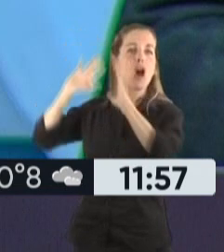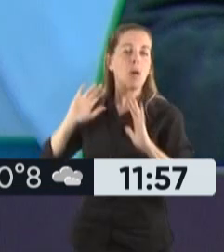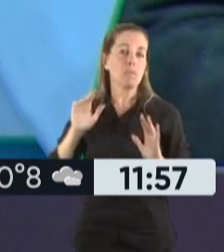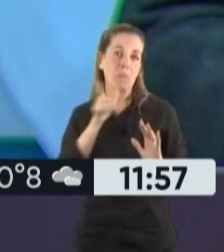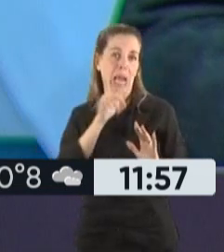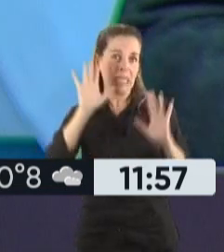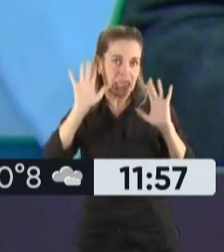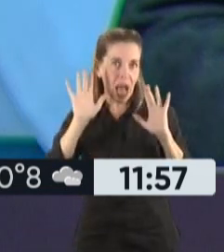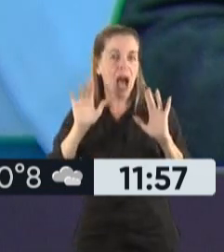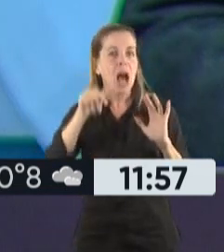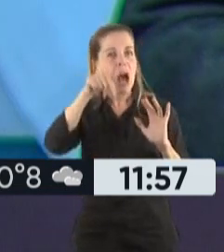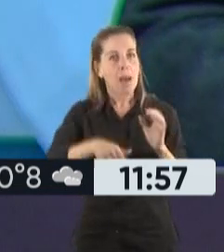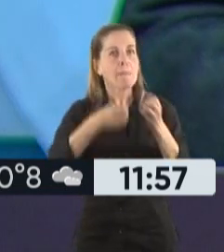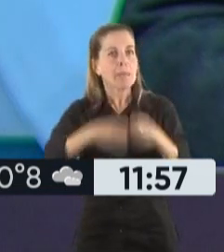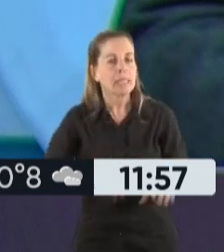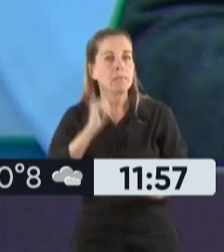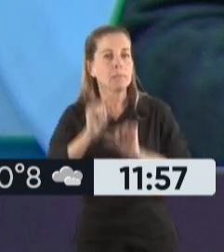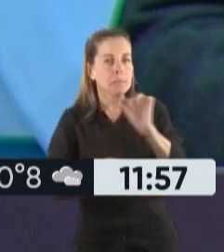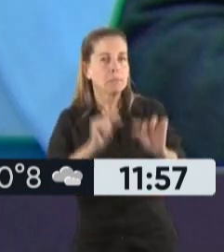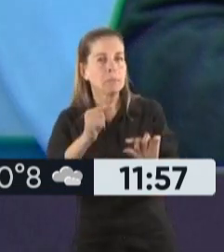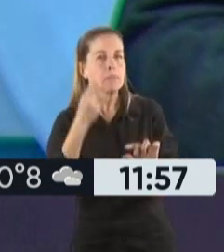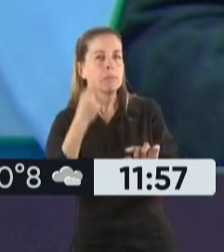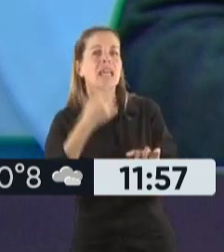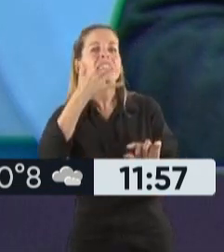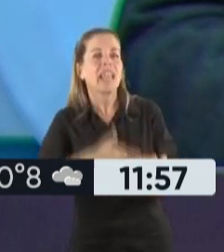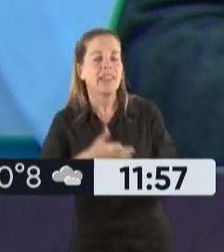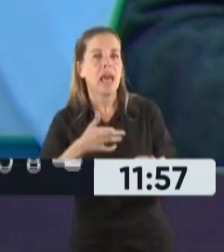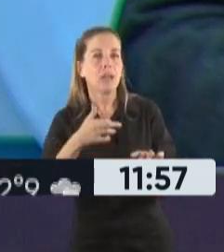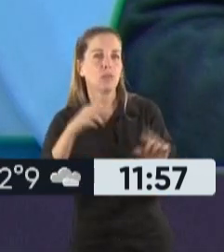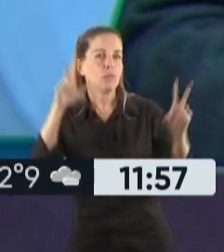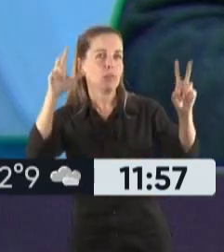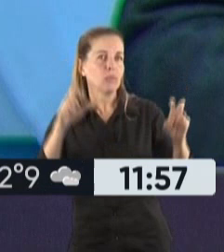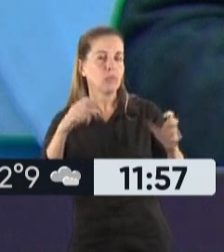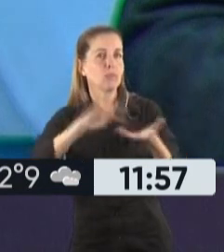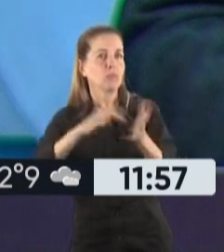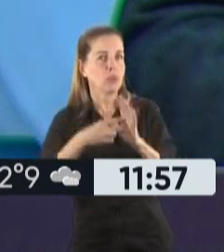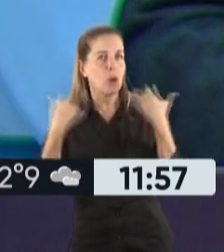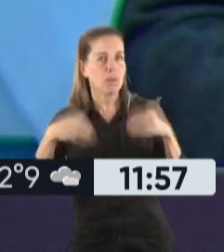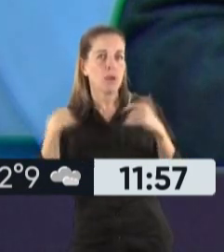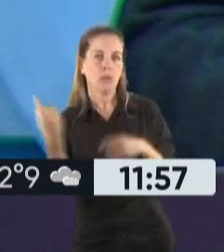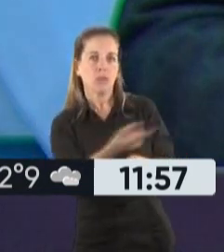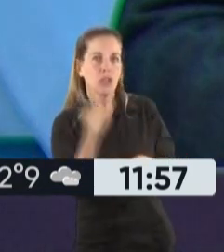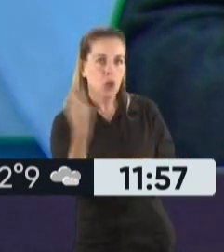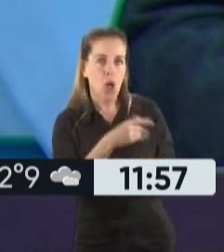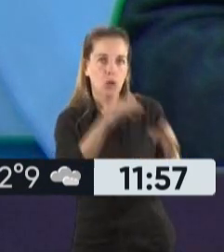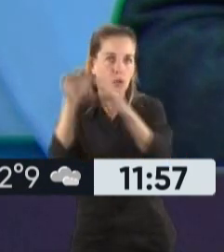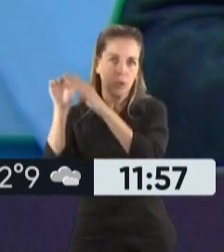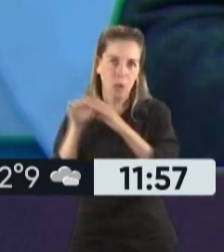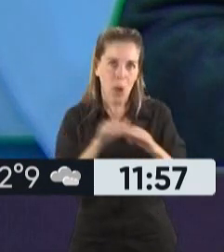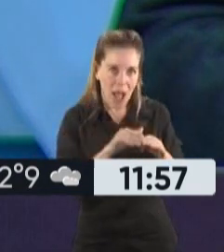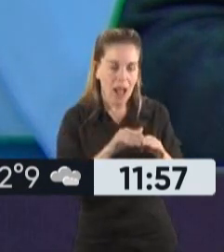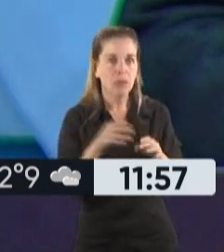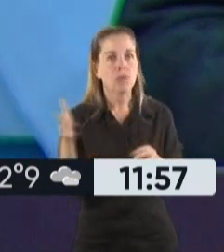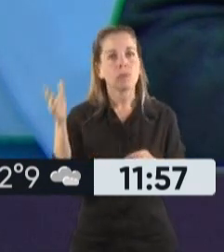central, empezamos a darnos cuenta que no es un problema del mundo central, que es un problema de todos nosotros. Recién escuchaba